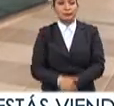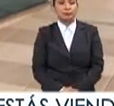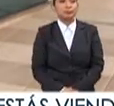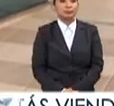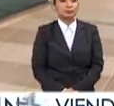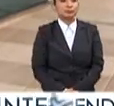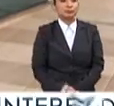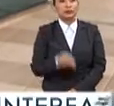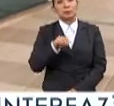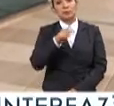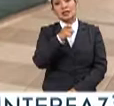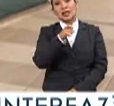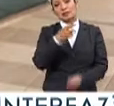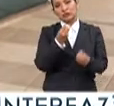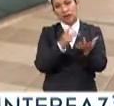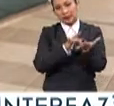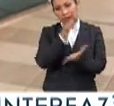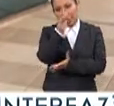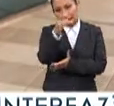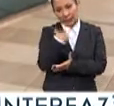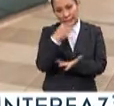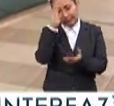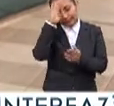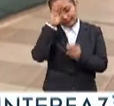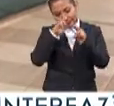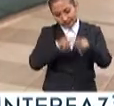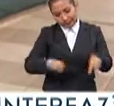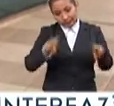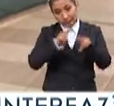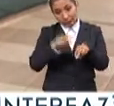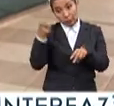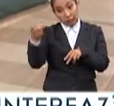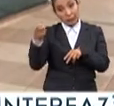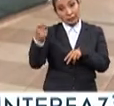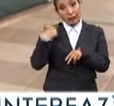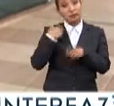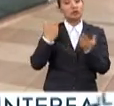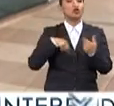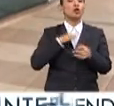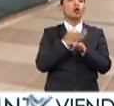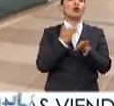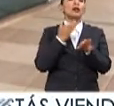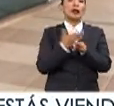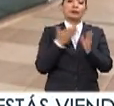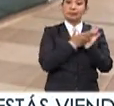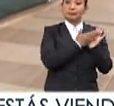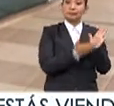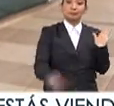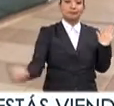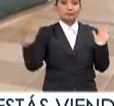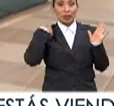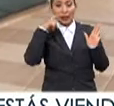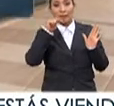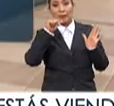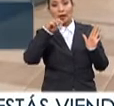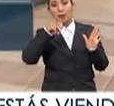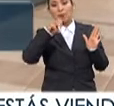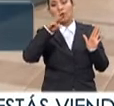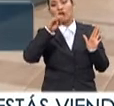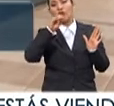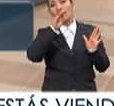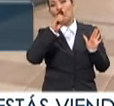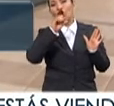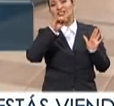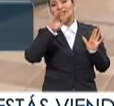miguel pues muchísimas gracias por esta reflexión reflexiones como estas son las que estamos viviendo durante esta edición de tevé morphosis